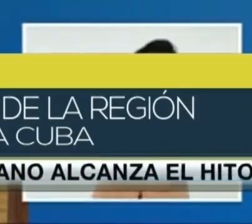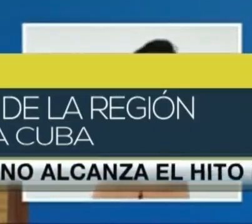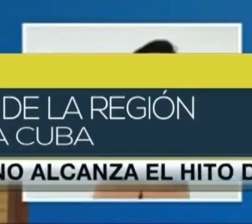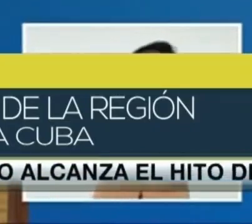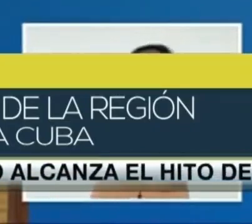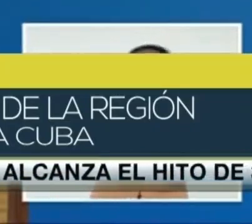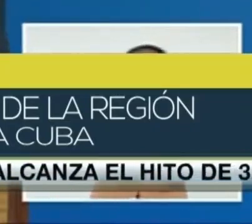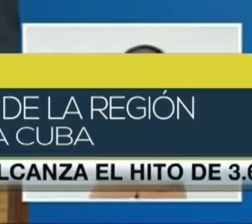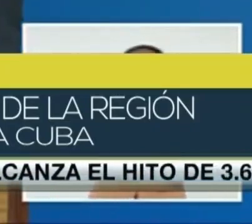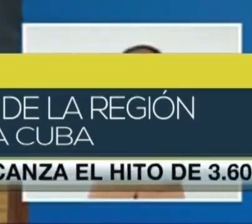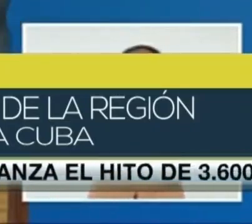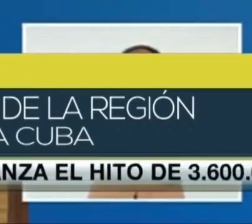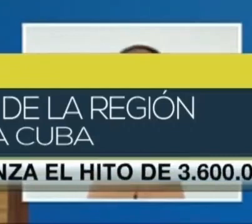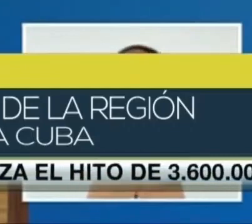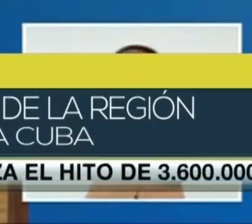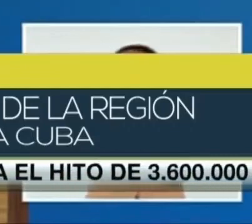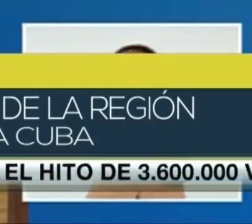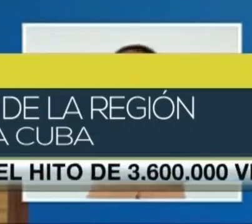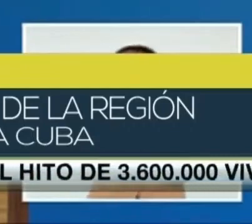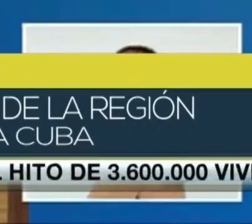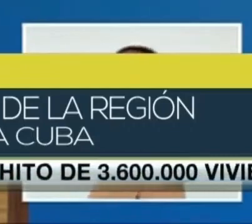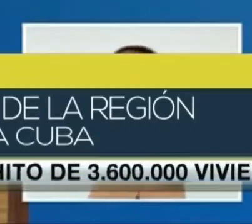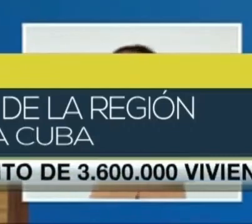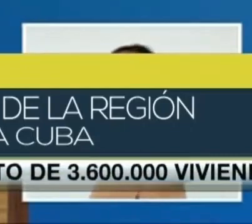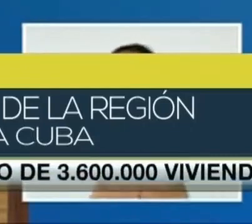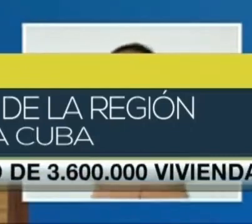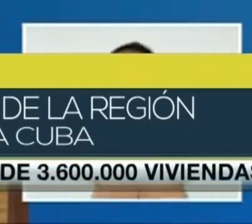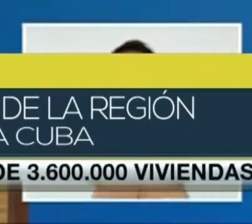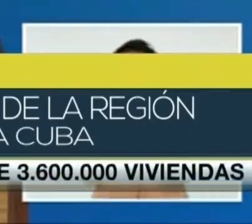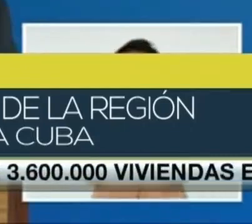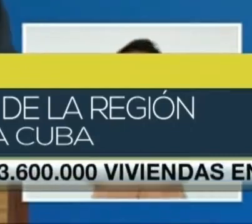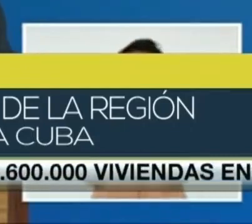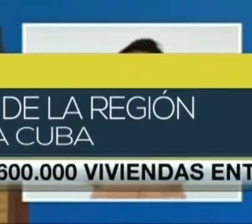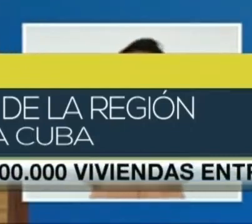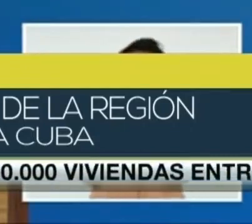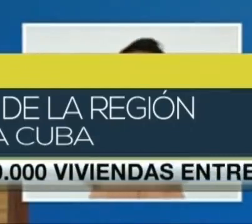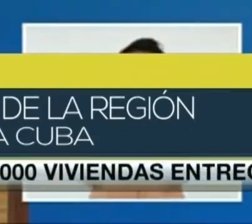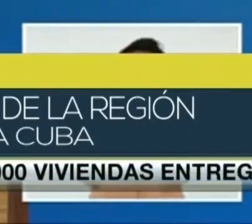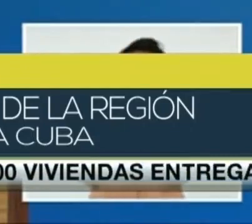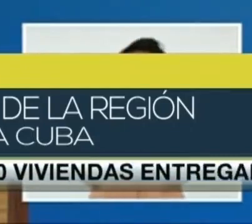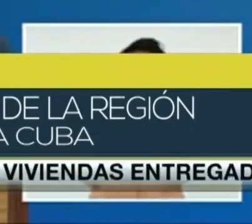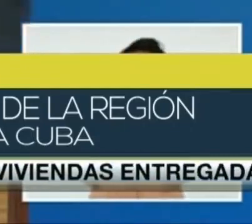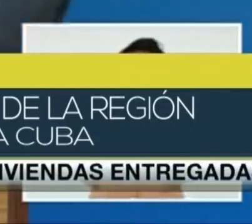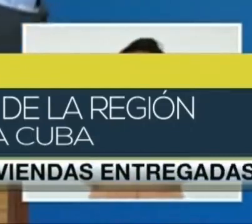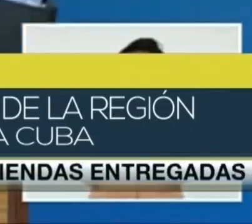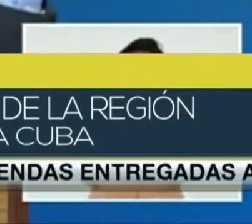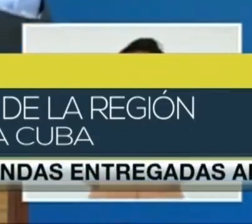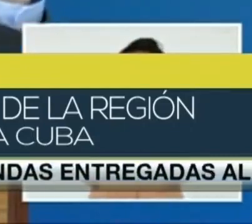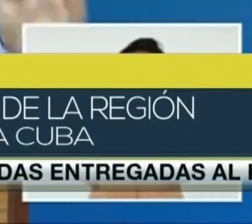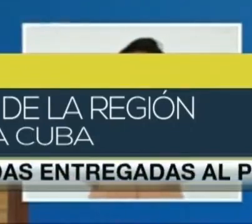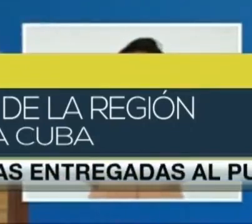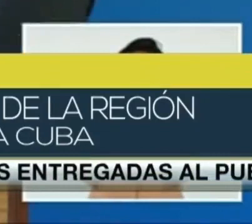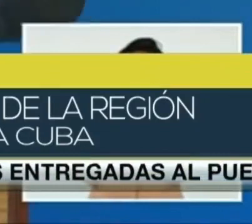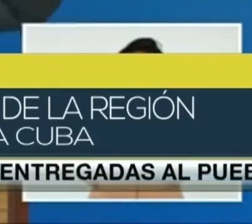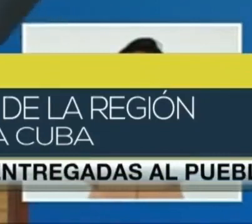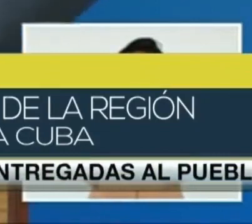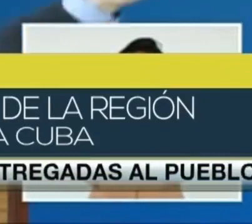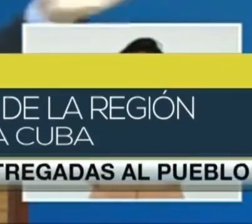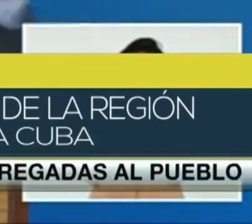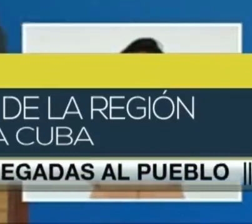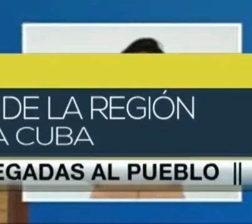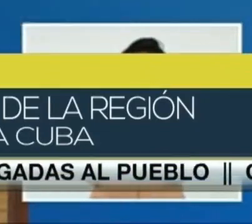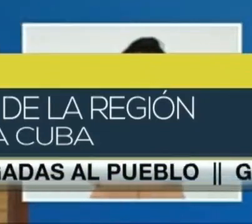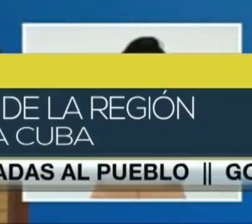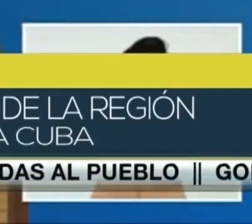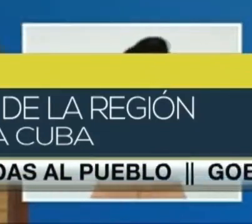hadas de un flujo indeterminado de energía que viola todas las leyes de la física de